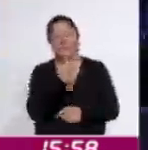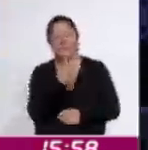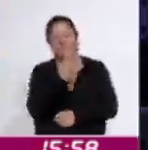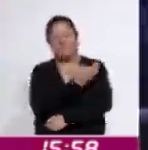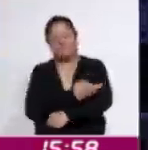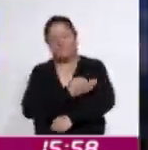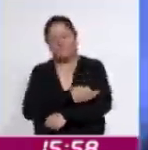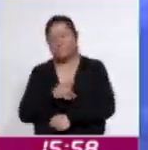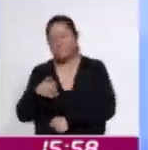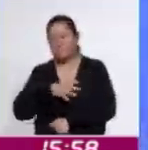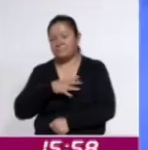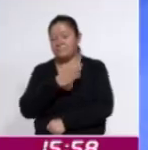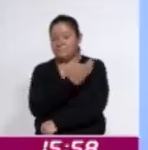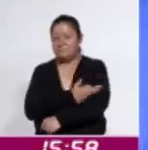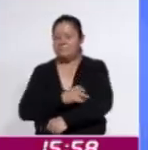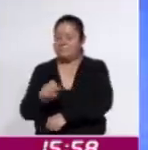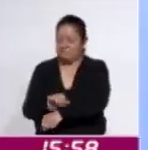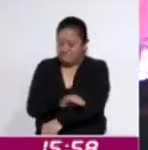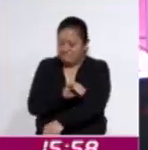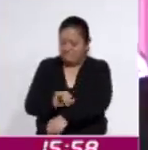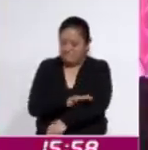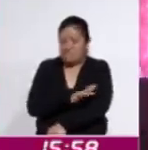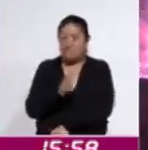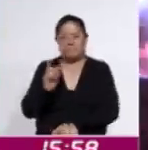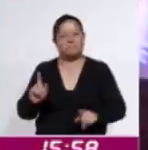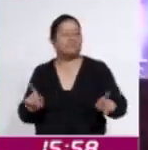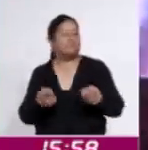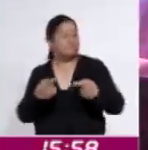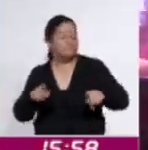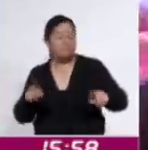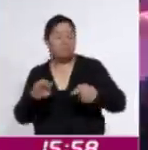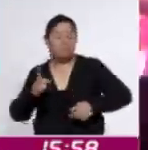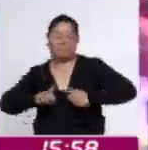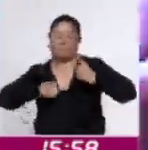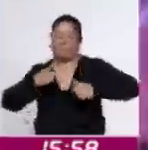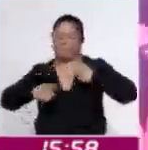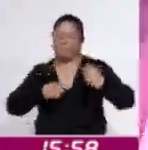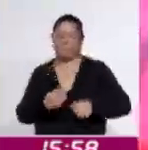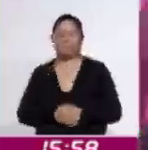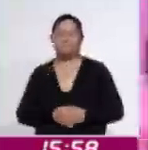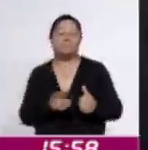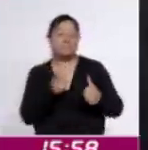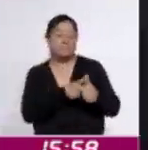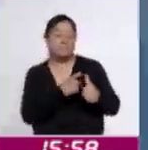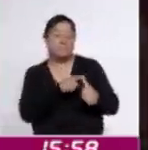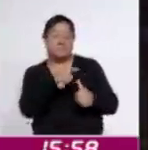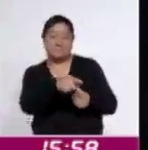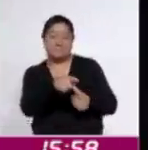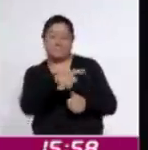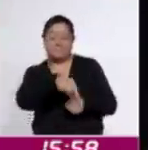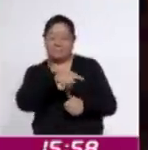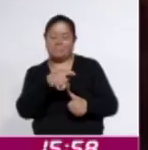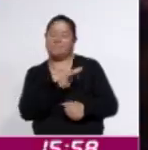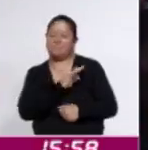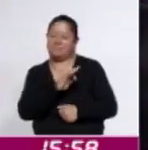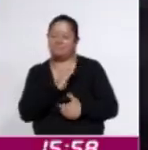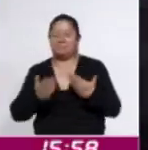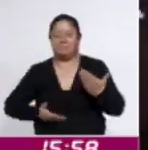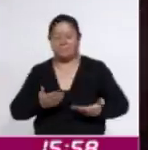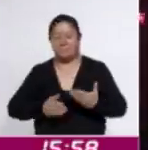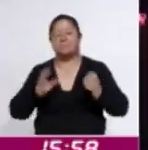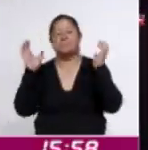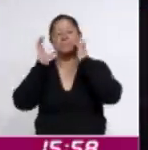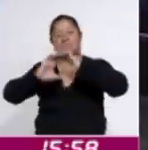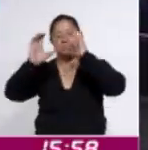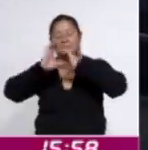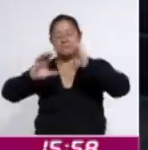y ofrecerá una tarde llena de energía, música y diversión. Desde el primer momento, los asistentes podrán corear, bailar y